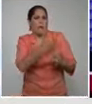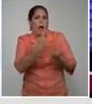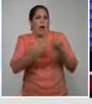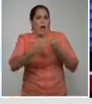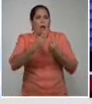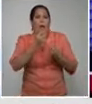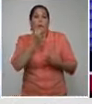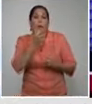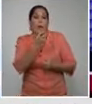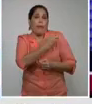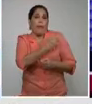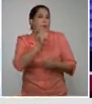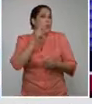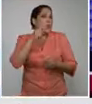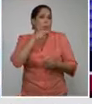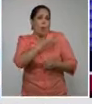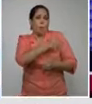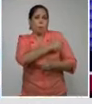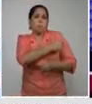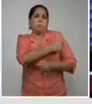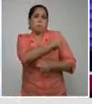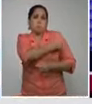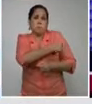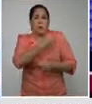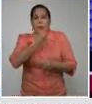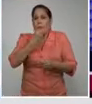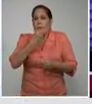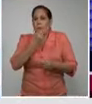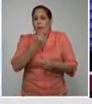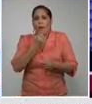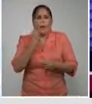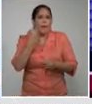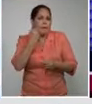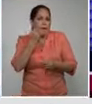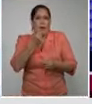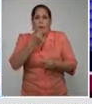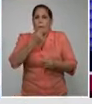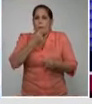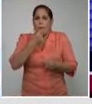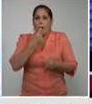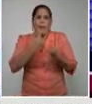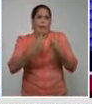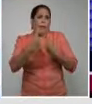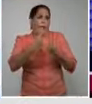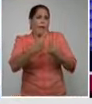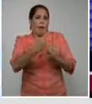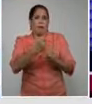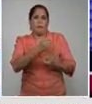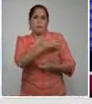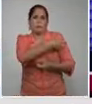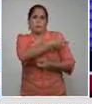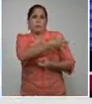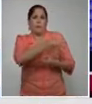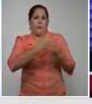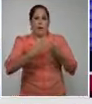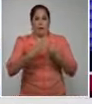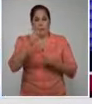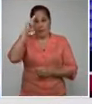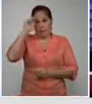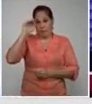adversos que hemos tenido reportados como graves, pero es en ensayos clínicos, el solo hecho de que usted se